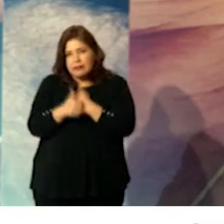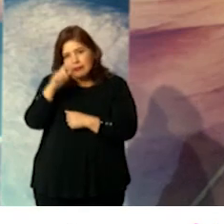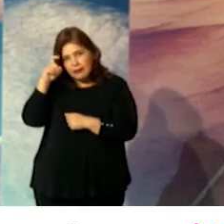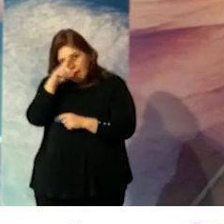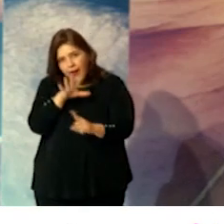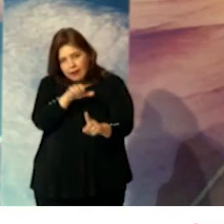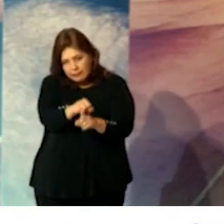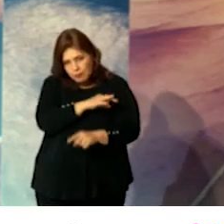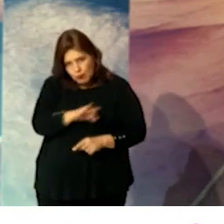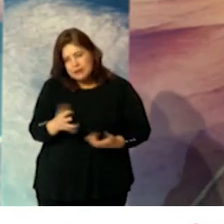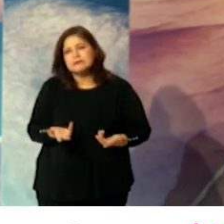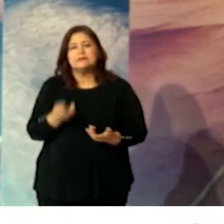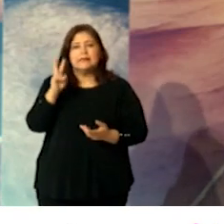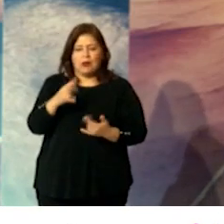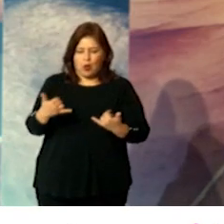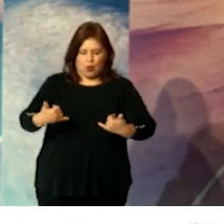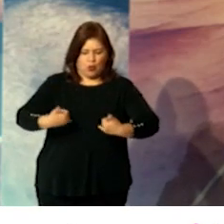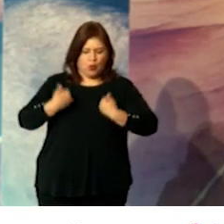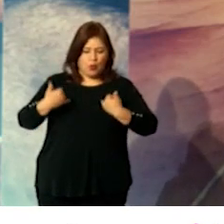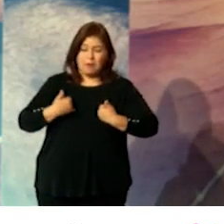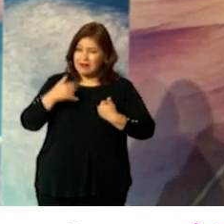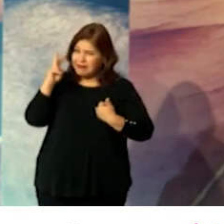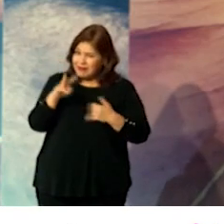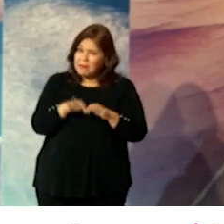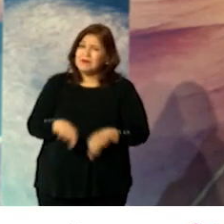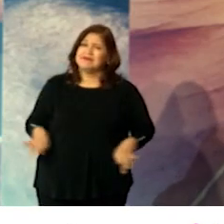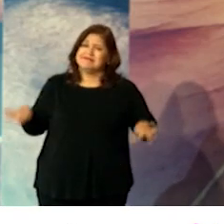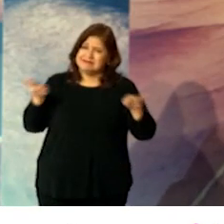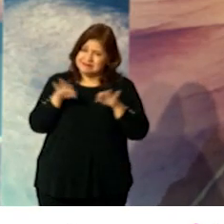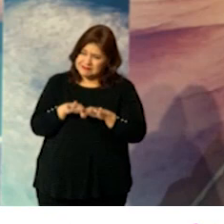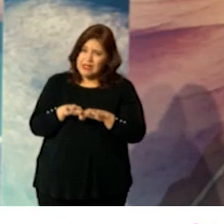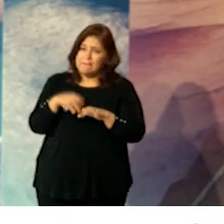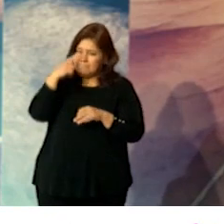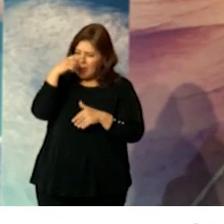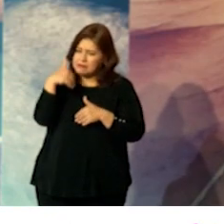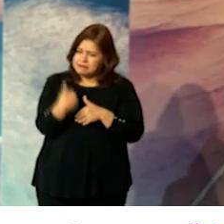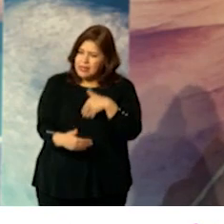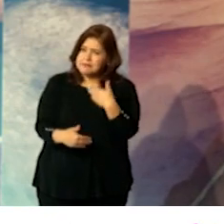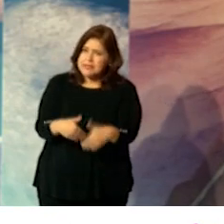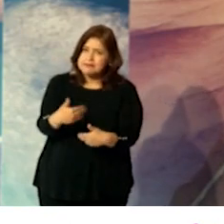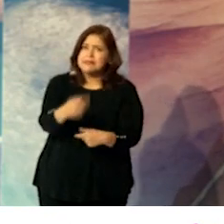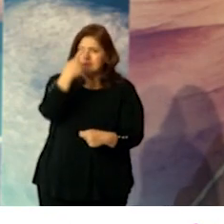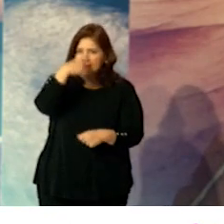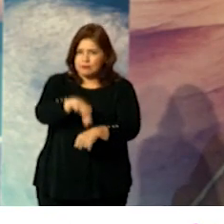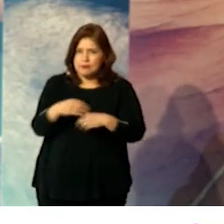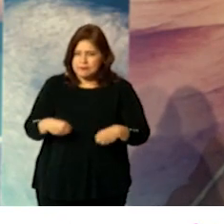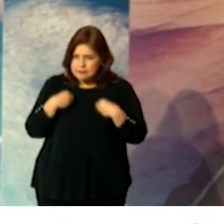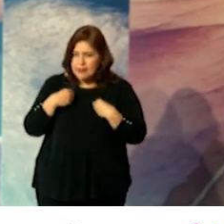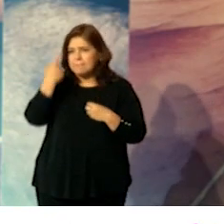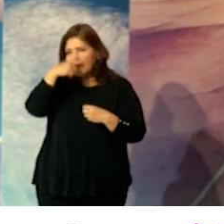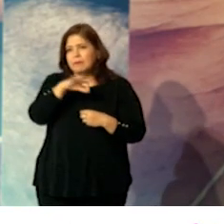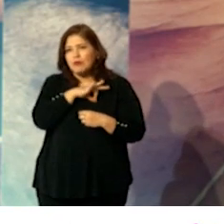tenemos. Las juventudes juegan un rol importantísimo en ese proceso que vivimos, incluso para el fortalecimiento